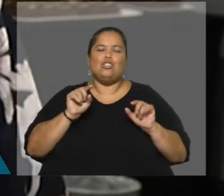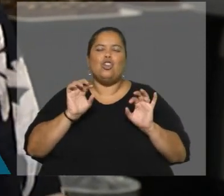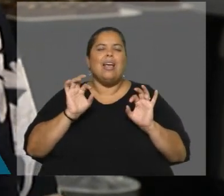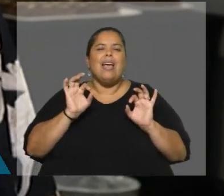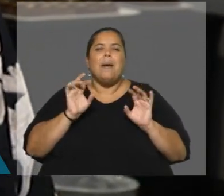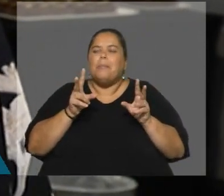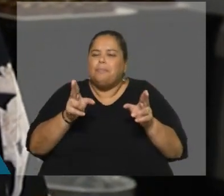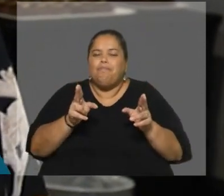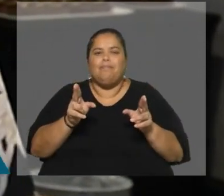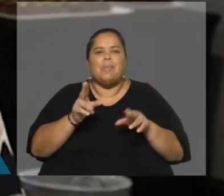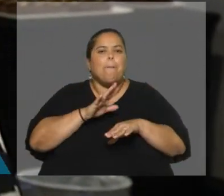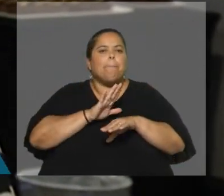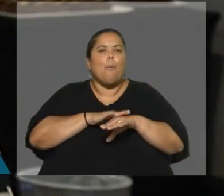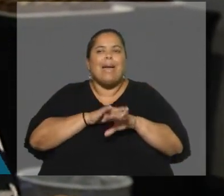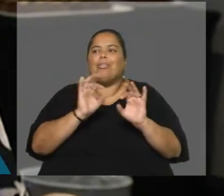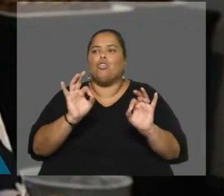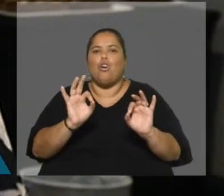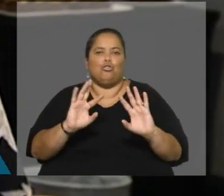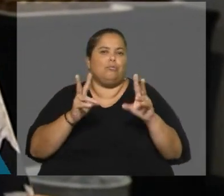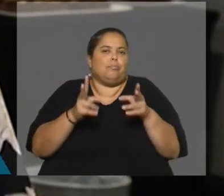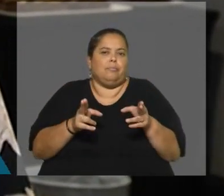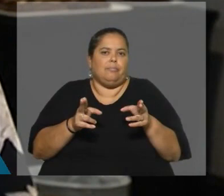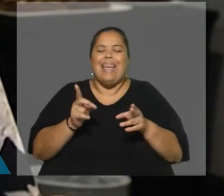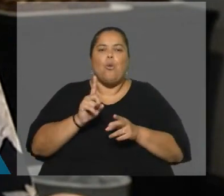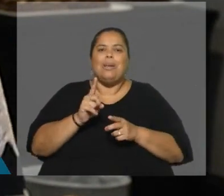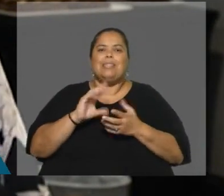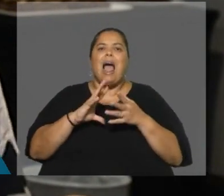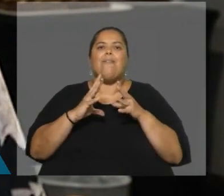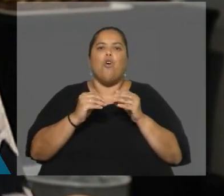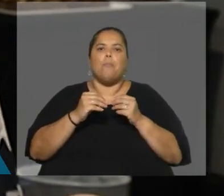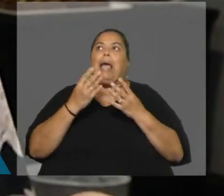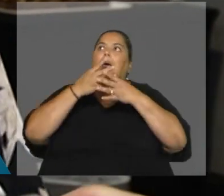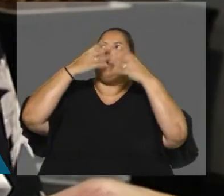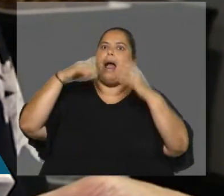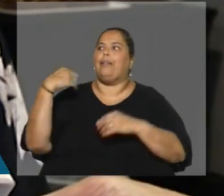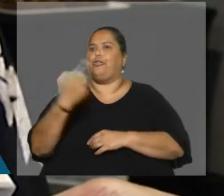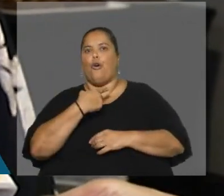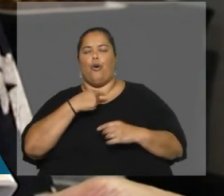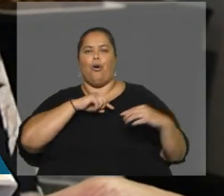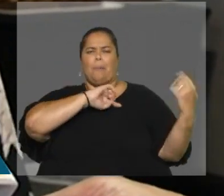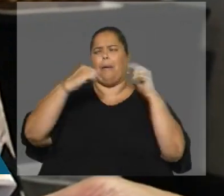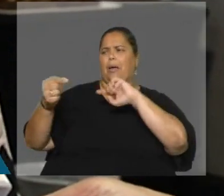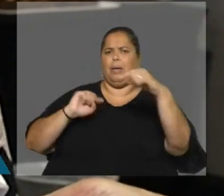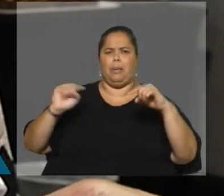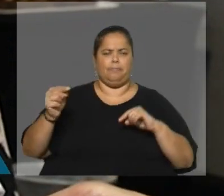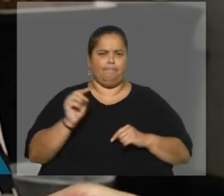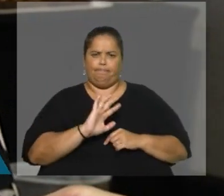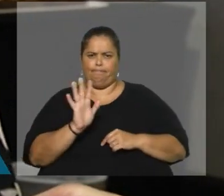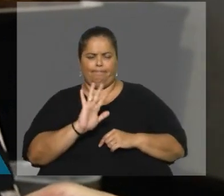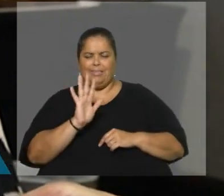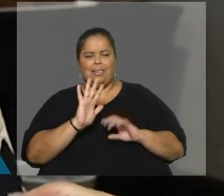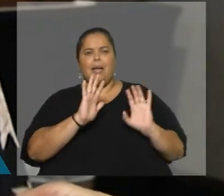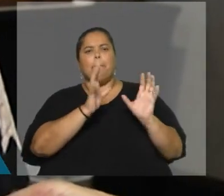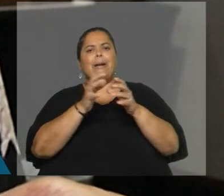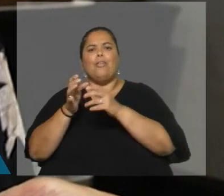puntuales. No es la forma en que en general nos relacionamos entre quienes formamos parte de los